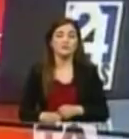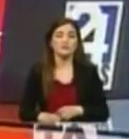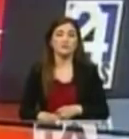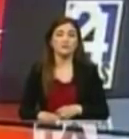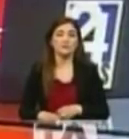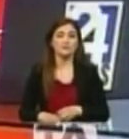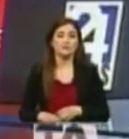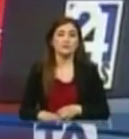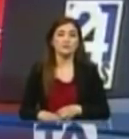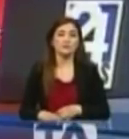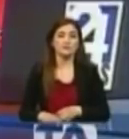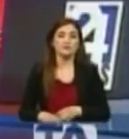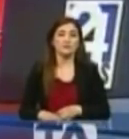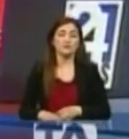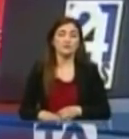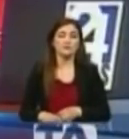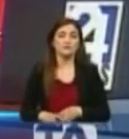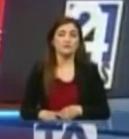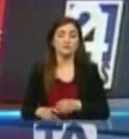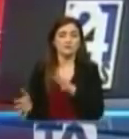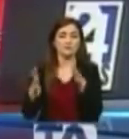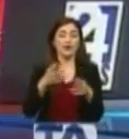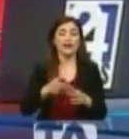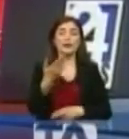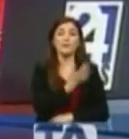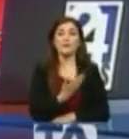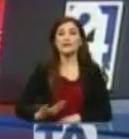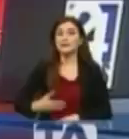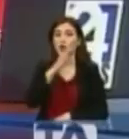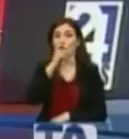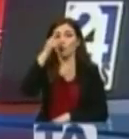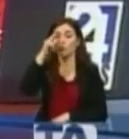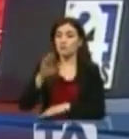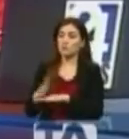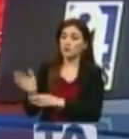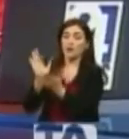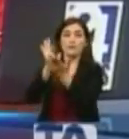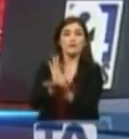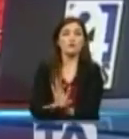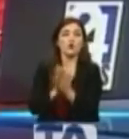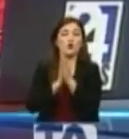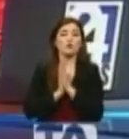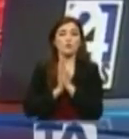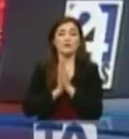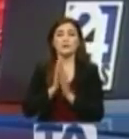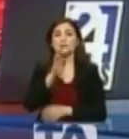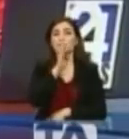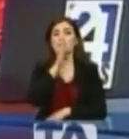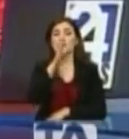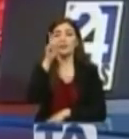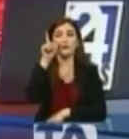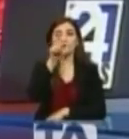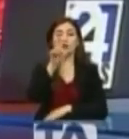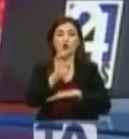horas. El expresidente Rafael Correa no acudió esta mañana a la ampliación de su versión que solicitó desde Bélgica a la